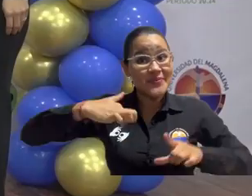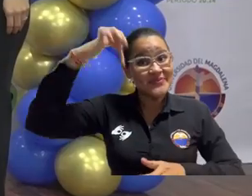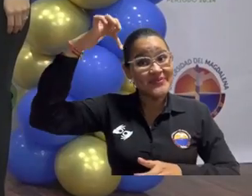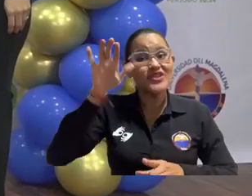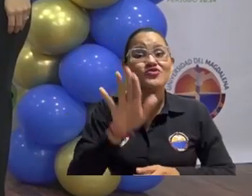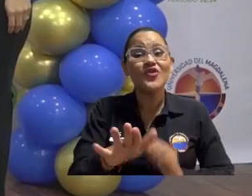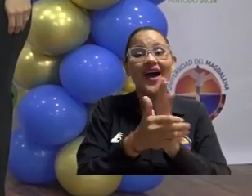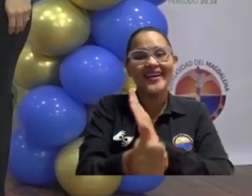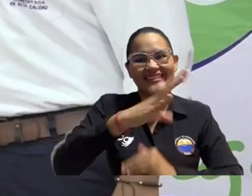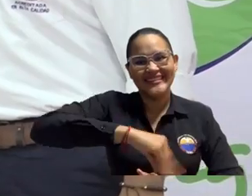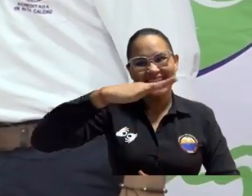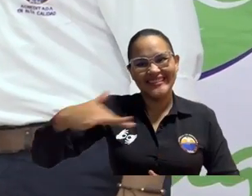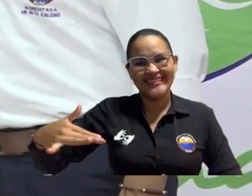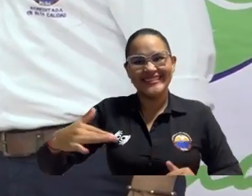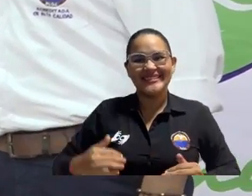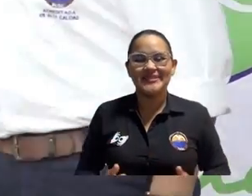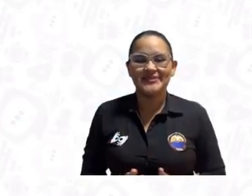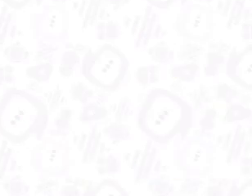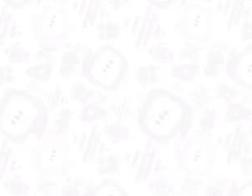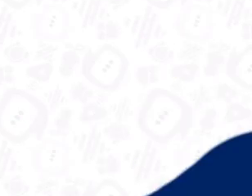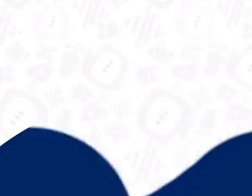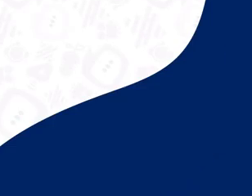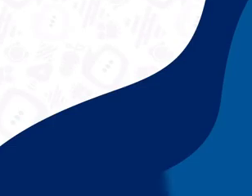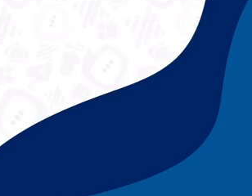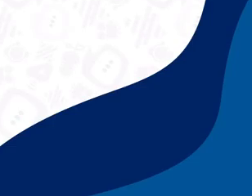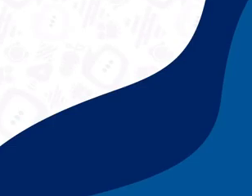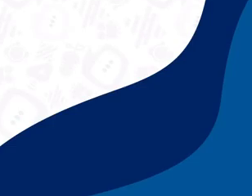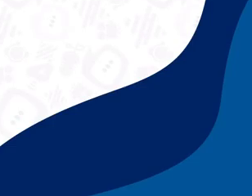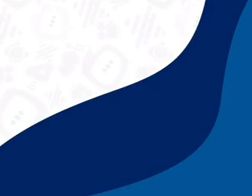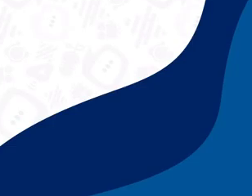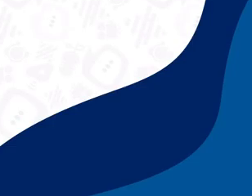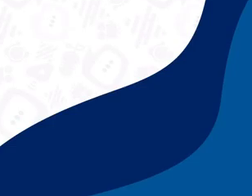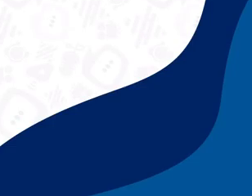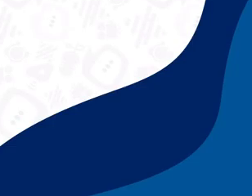siguiente recibieron su diploma como profesionales.